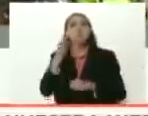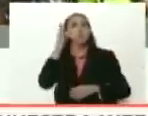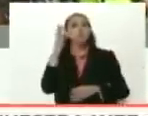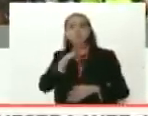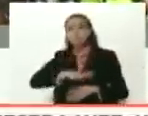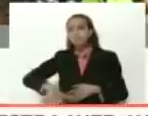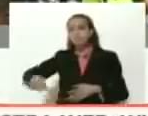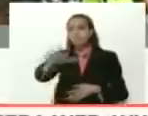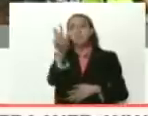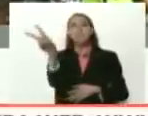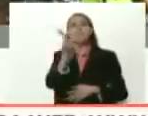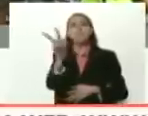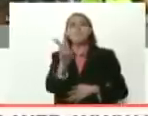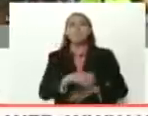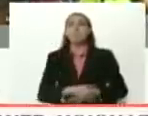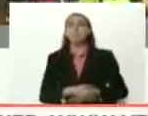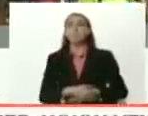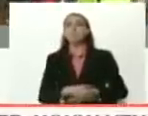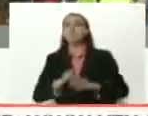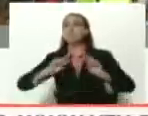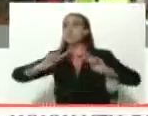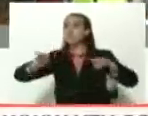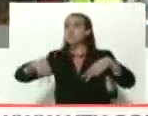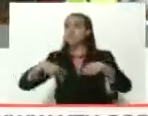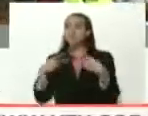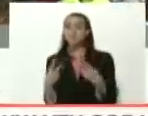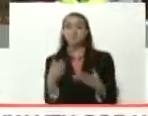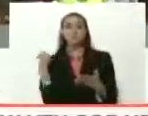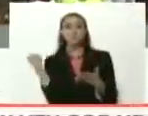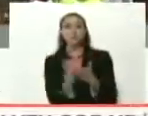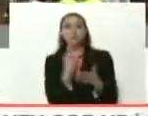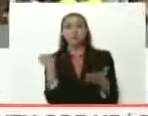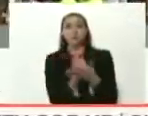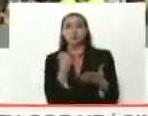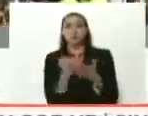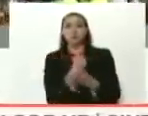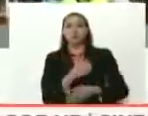mujer venezolana, que es vanguardia de todas las luchas.